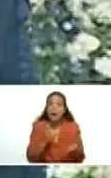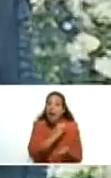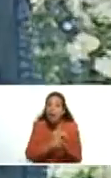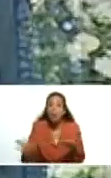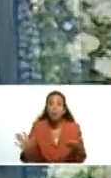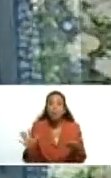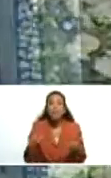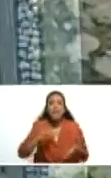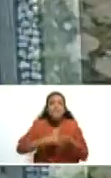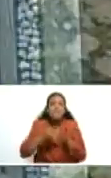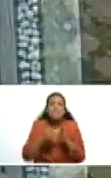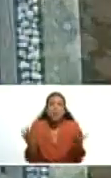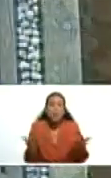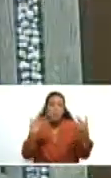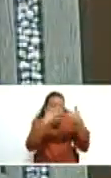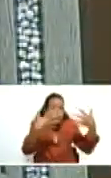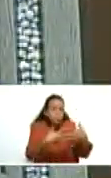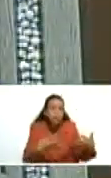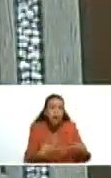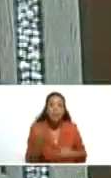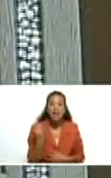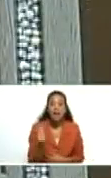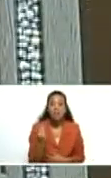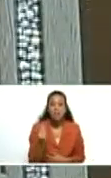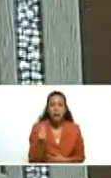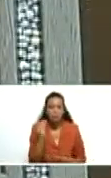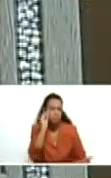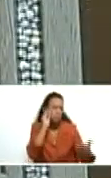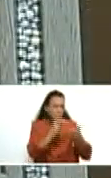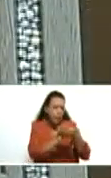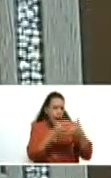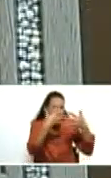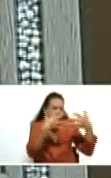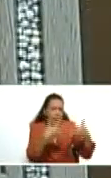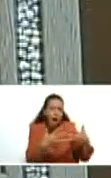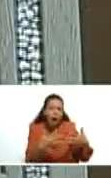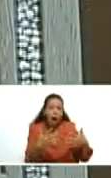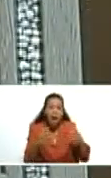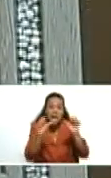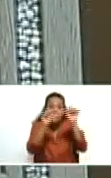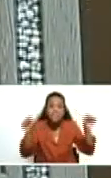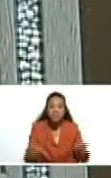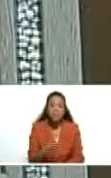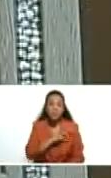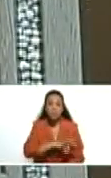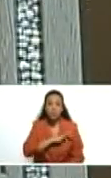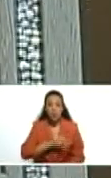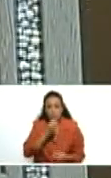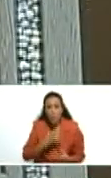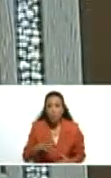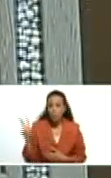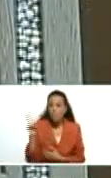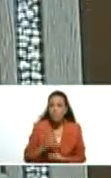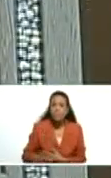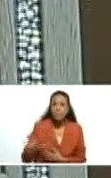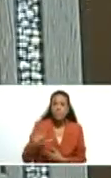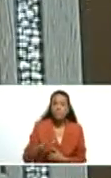gratuita, de calidad y del sistema social venezolano.